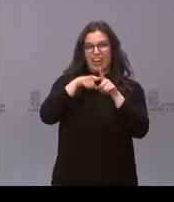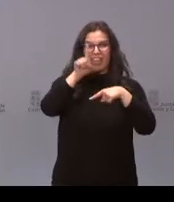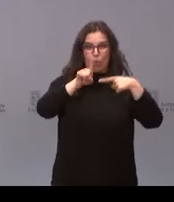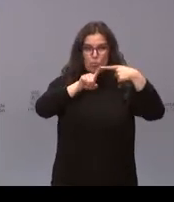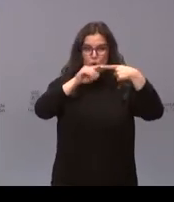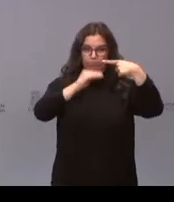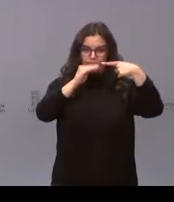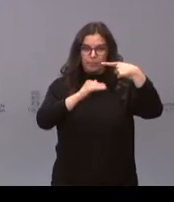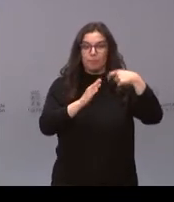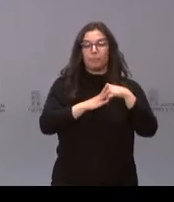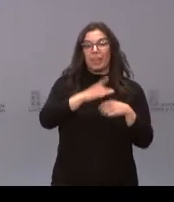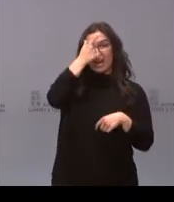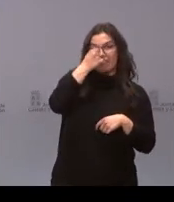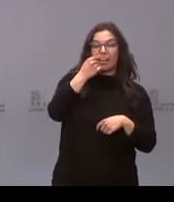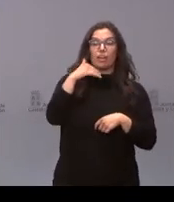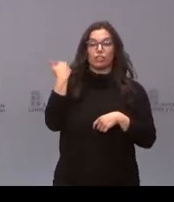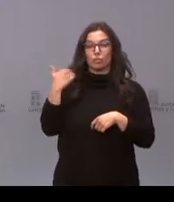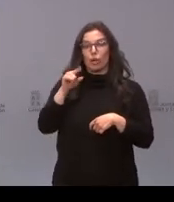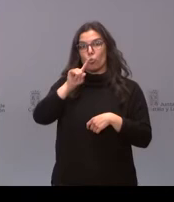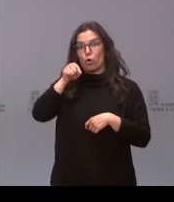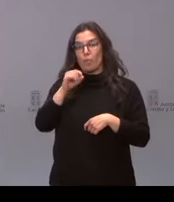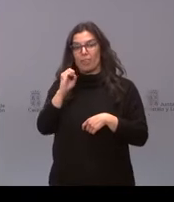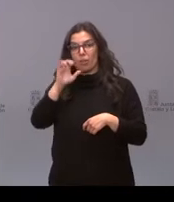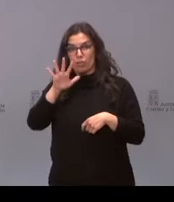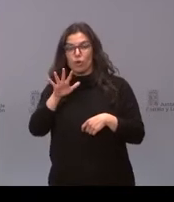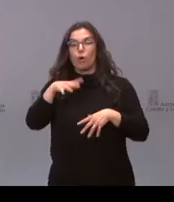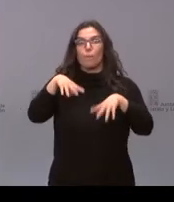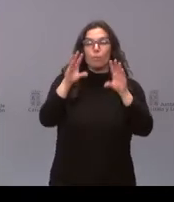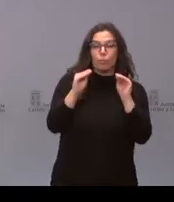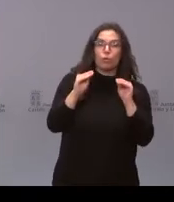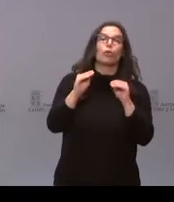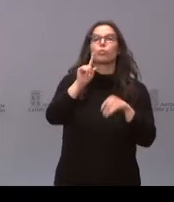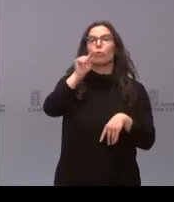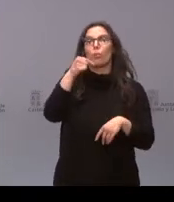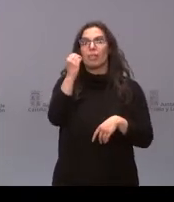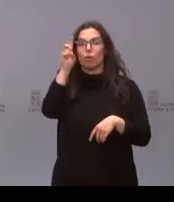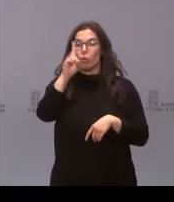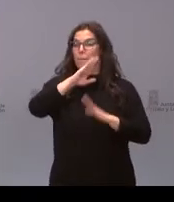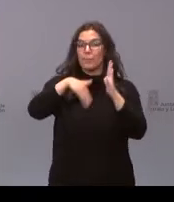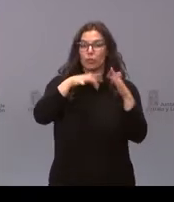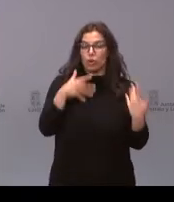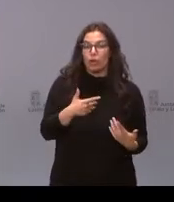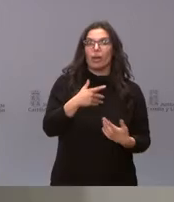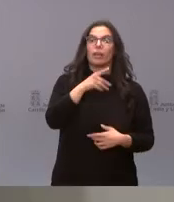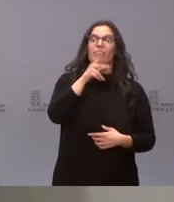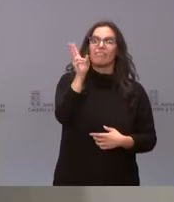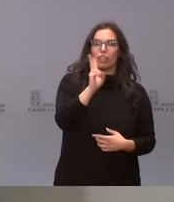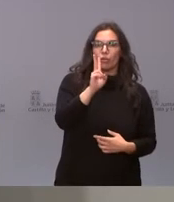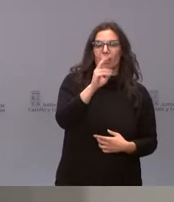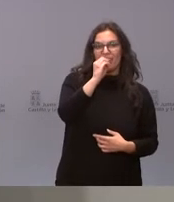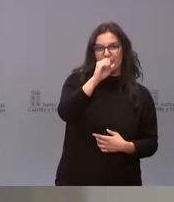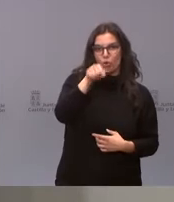están en 105 y burgos en 101 el más bajo en este momento es valladolid que está en 0 84